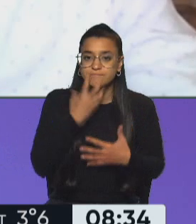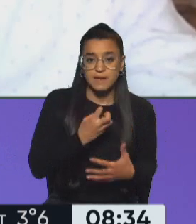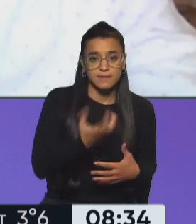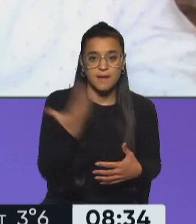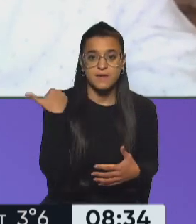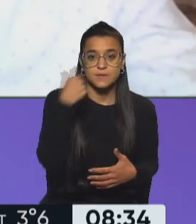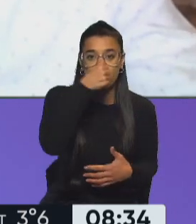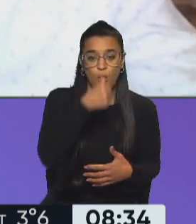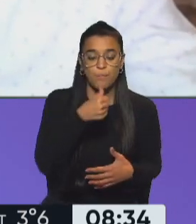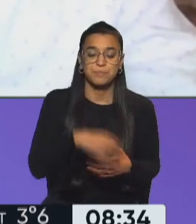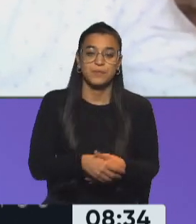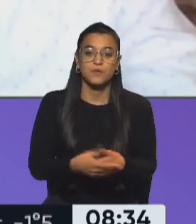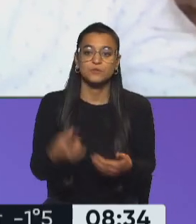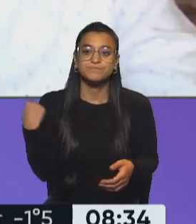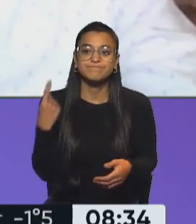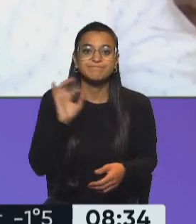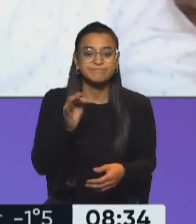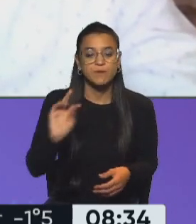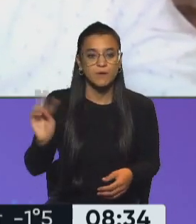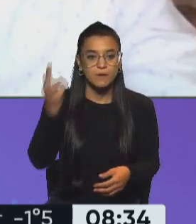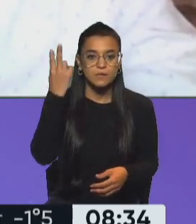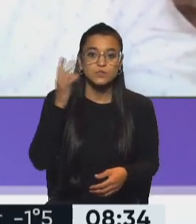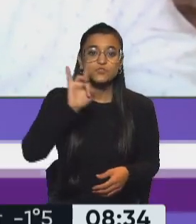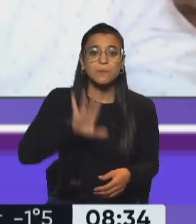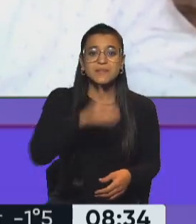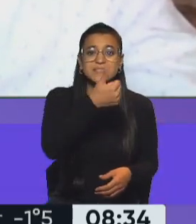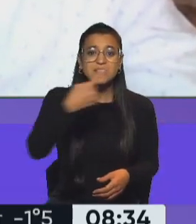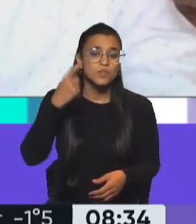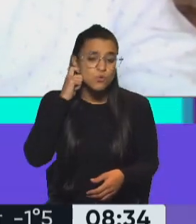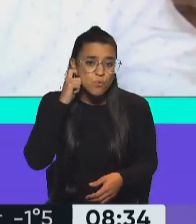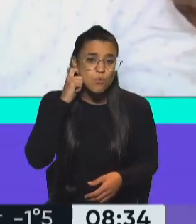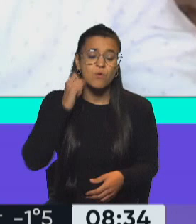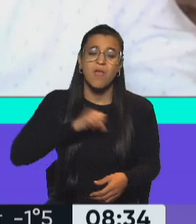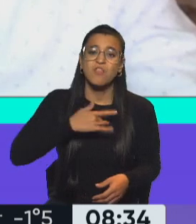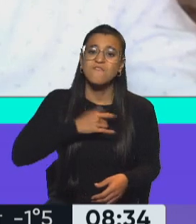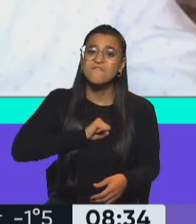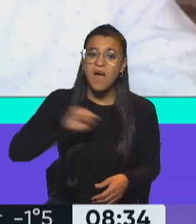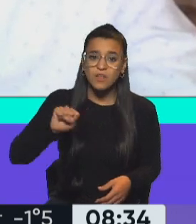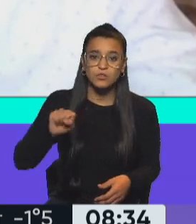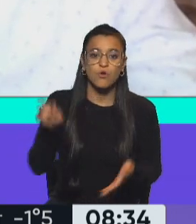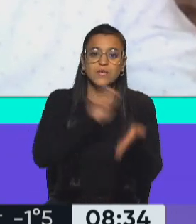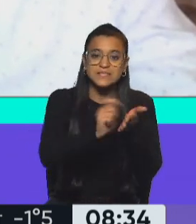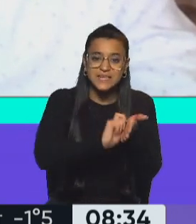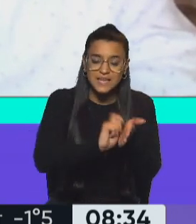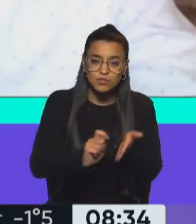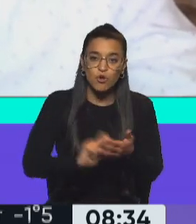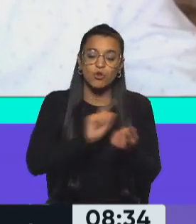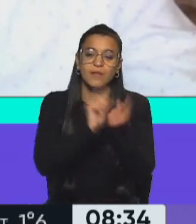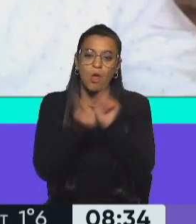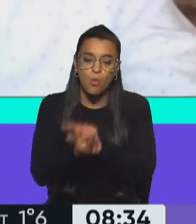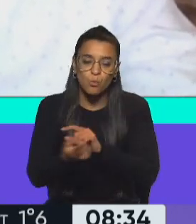ayer domingo al enterarnos que falleció con solo 61 años y por un infarto el escritor,